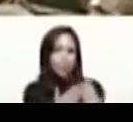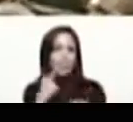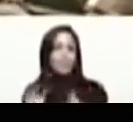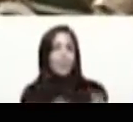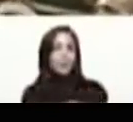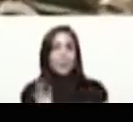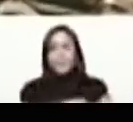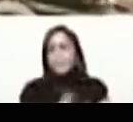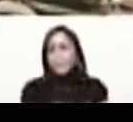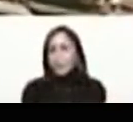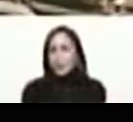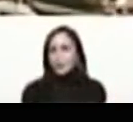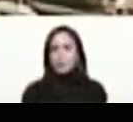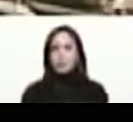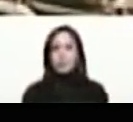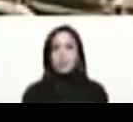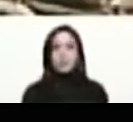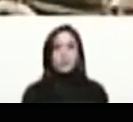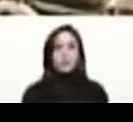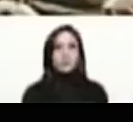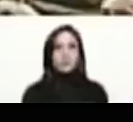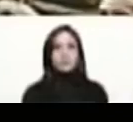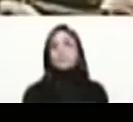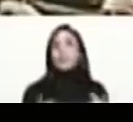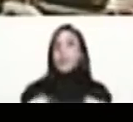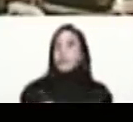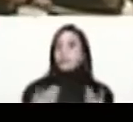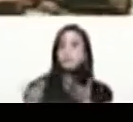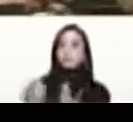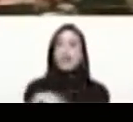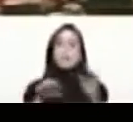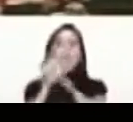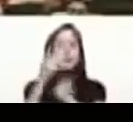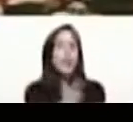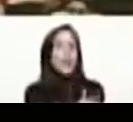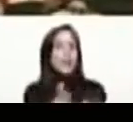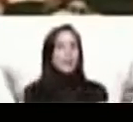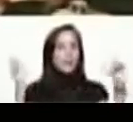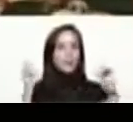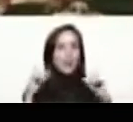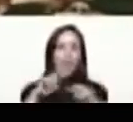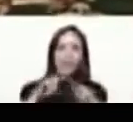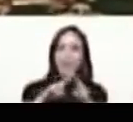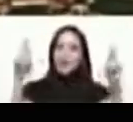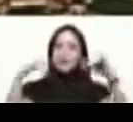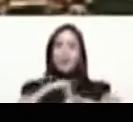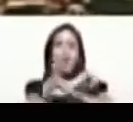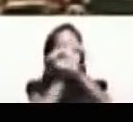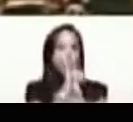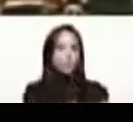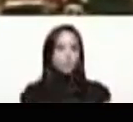Porque nosotros a ustedes le vamos a entregar una patria libre, próspera y feliz.